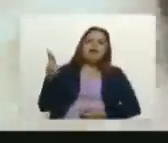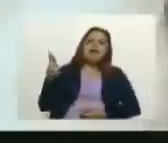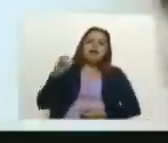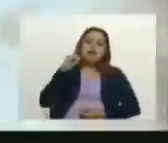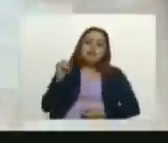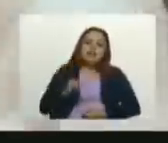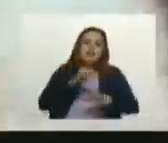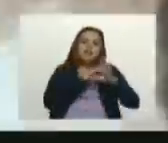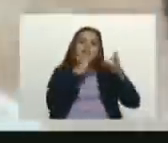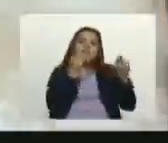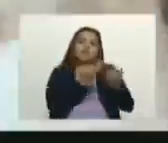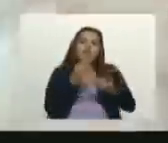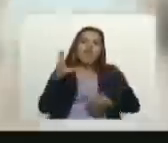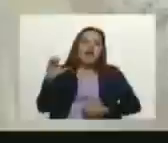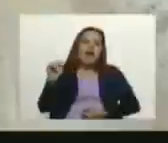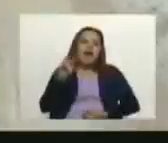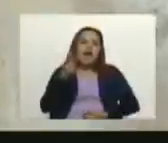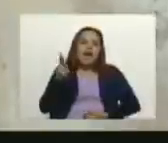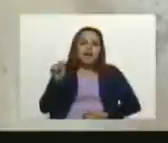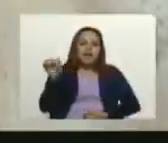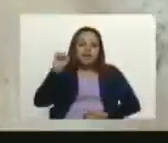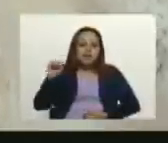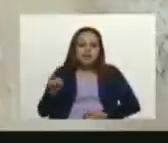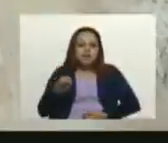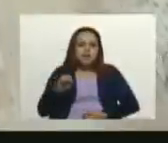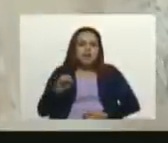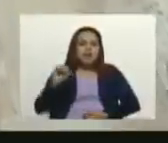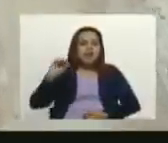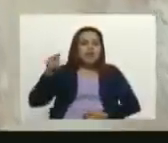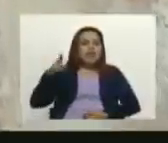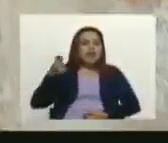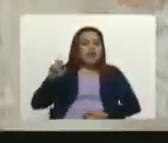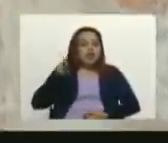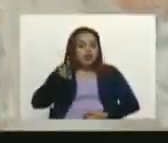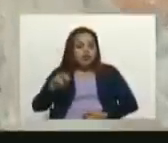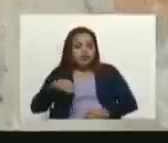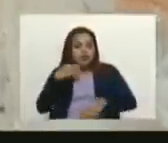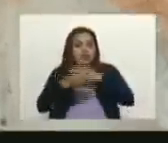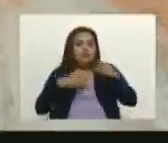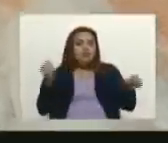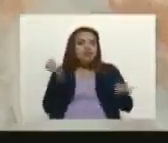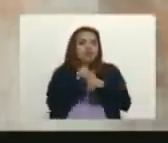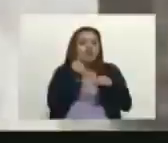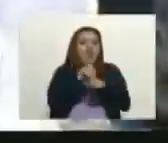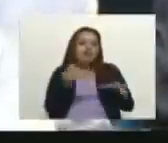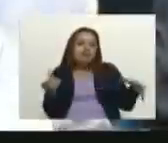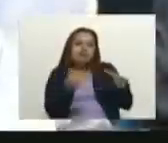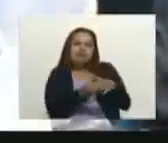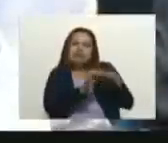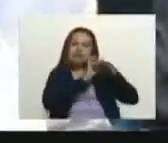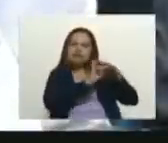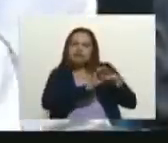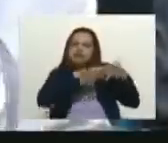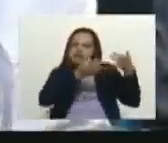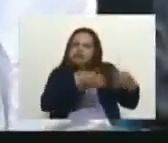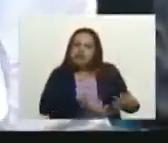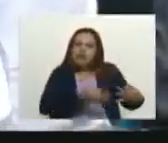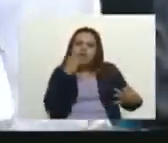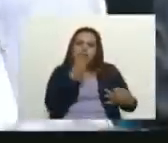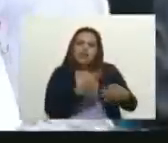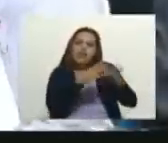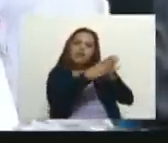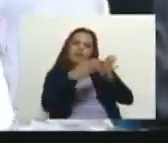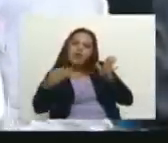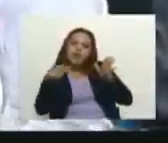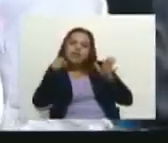que se encargó del dinero, Maribel Castellano. Hicimos un trabajo único y como usted lo acaba de decir, tiene que servir de ejemplo. Ya